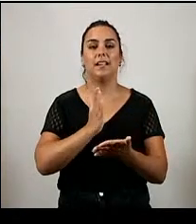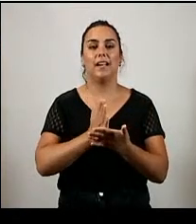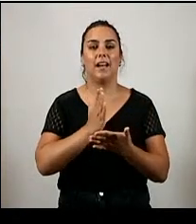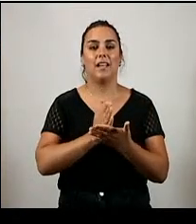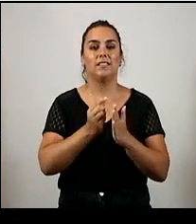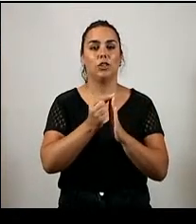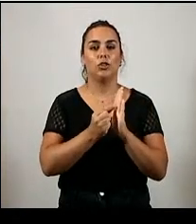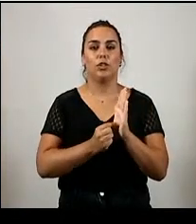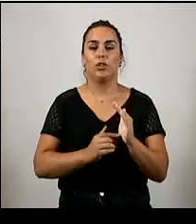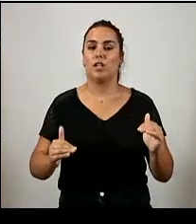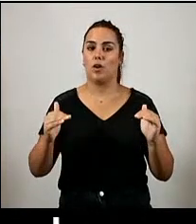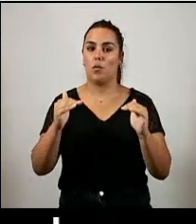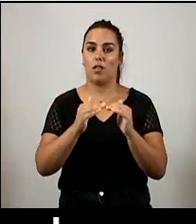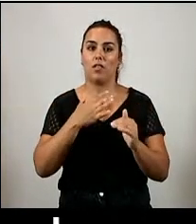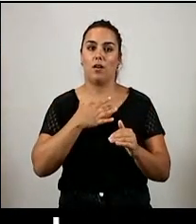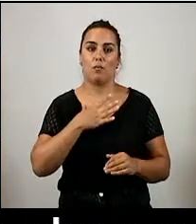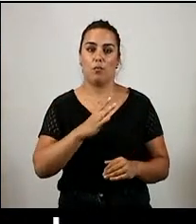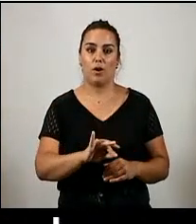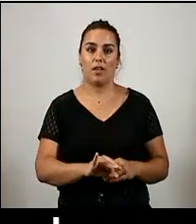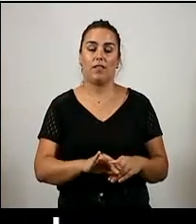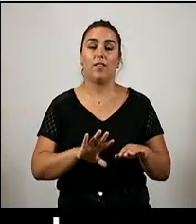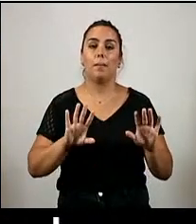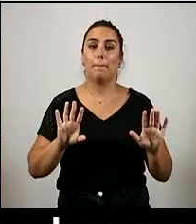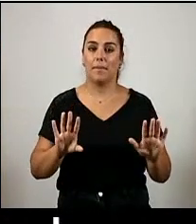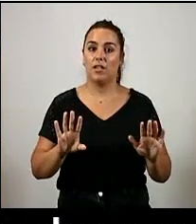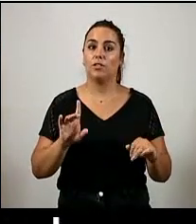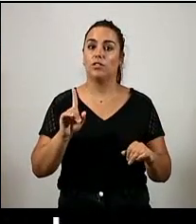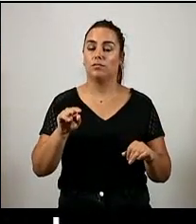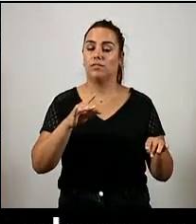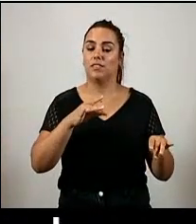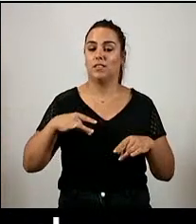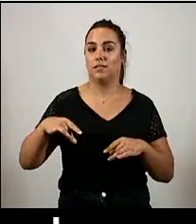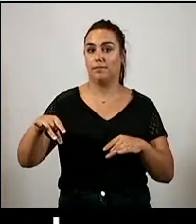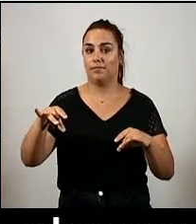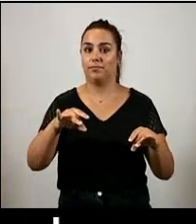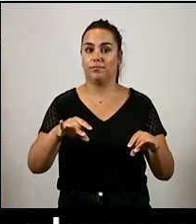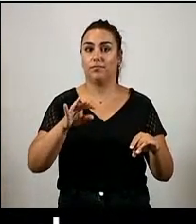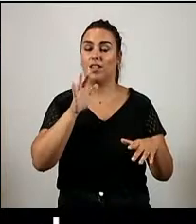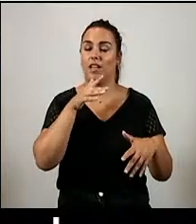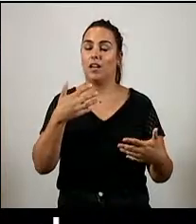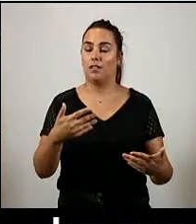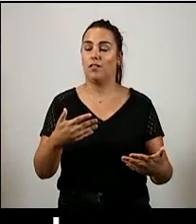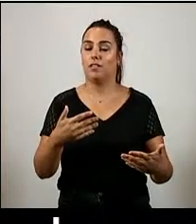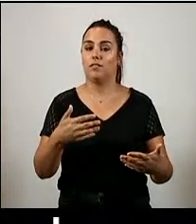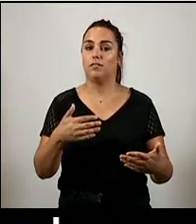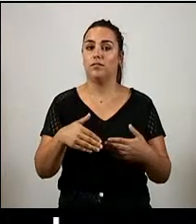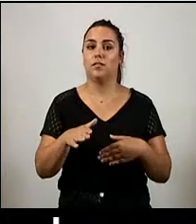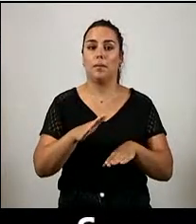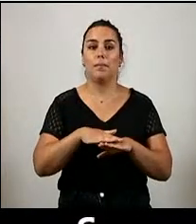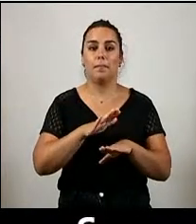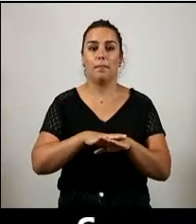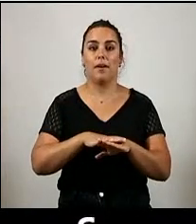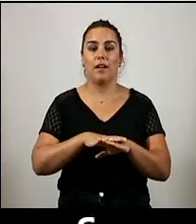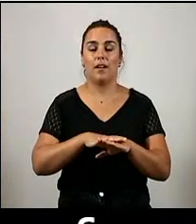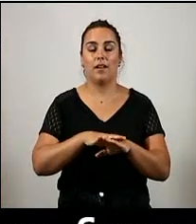de condiciones, sin que la dispersión geográfica sea un freno para recibir una educación de